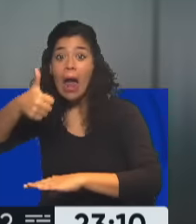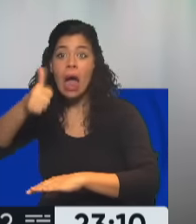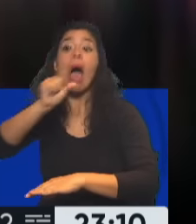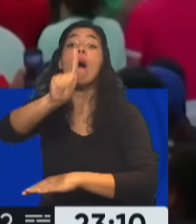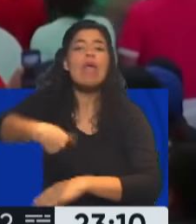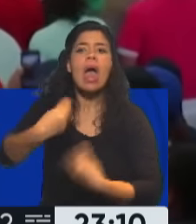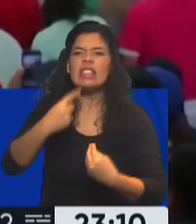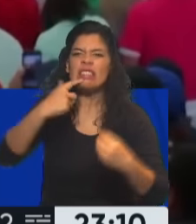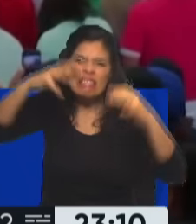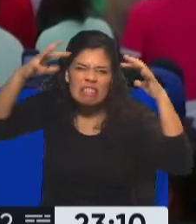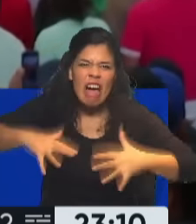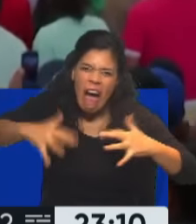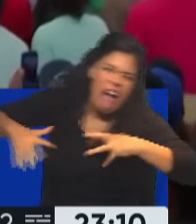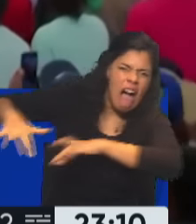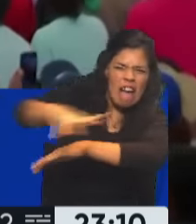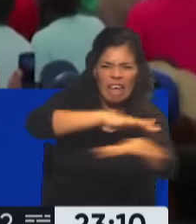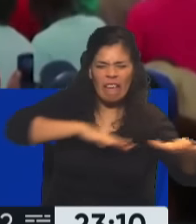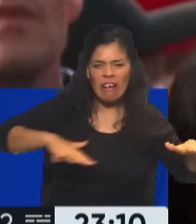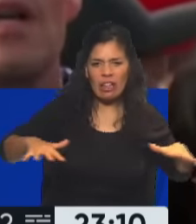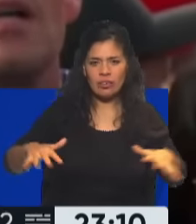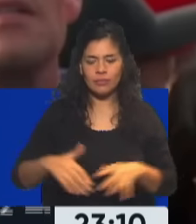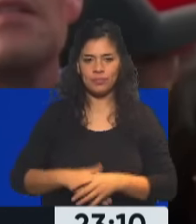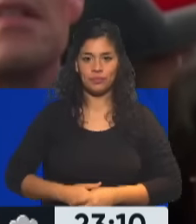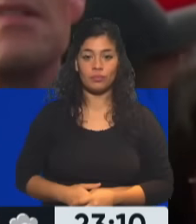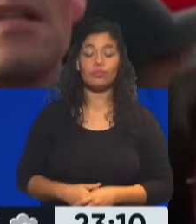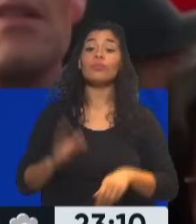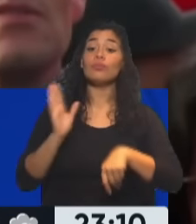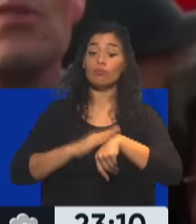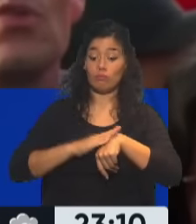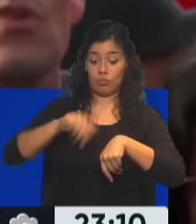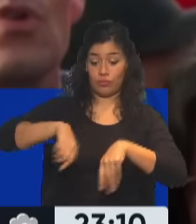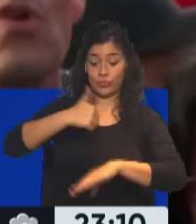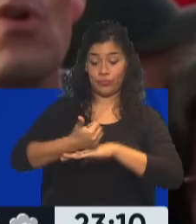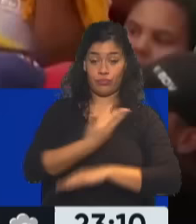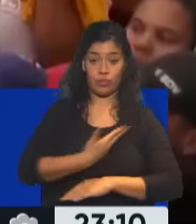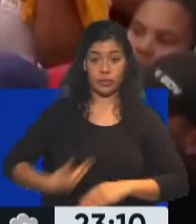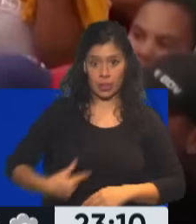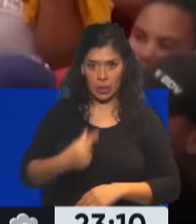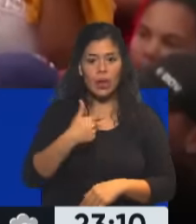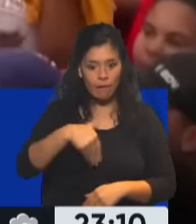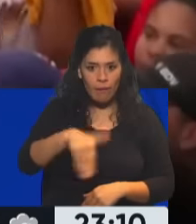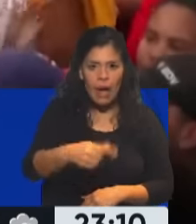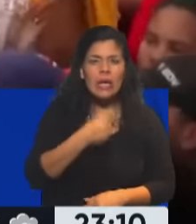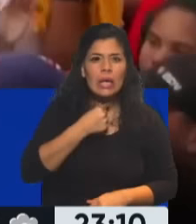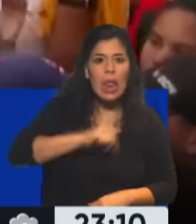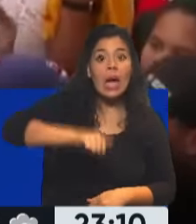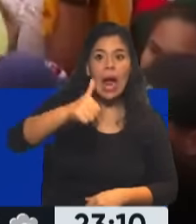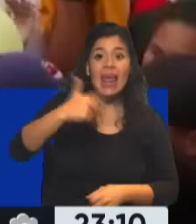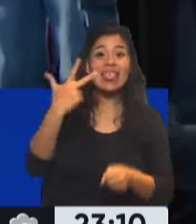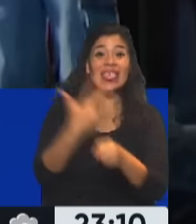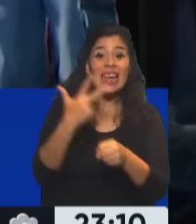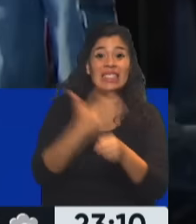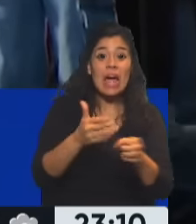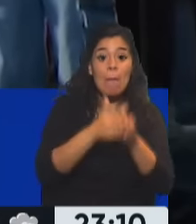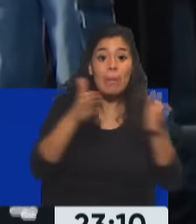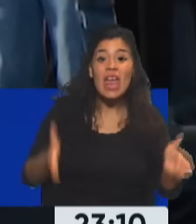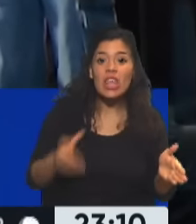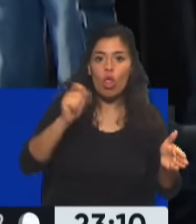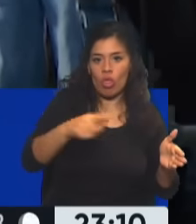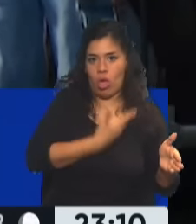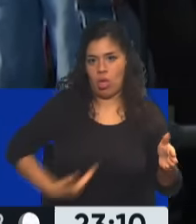sangre. El actual presidente, que el domingo busca acceder a un tercer mandato, recibió esta semana un fuerte revés luego de